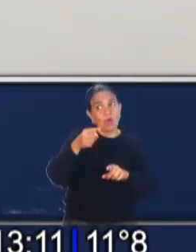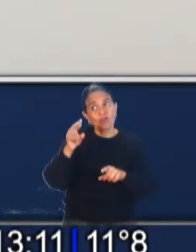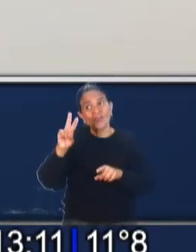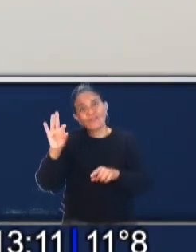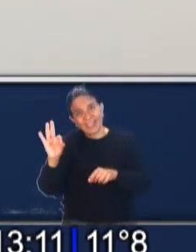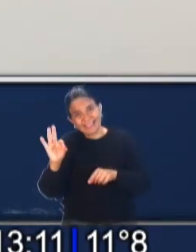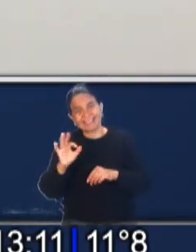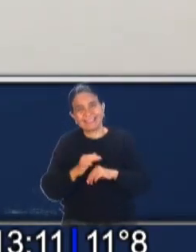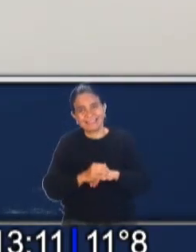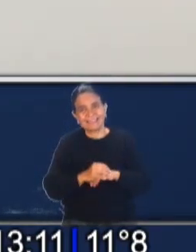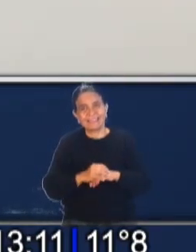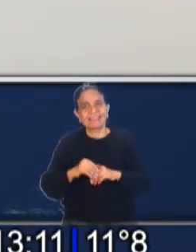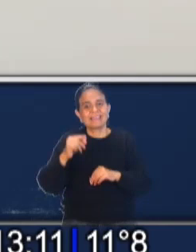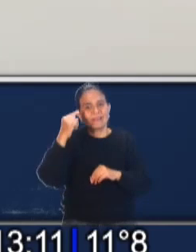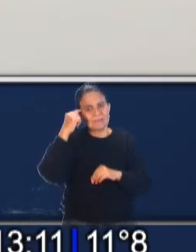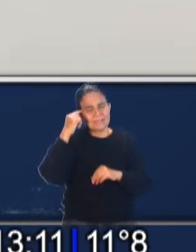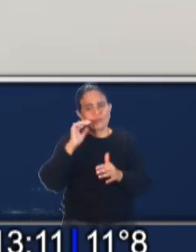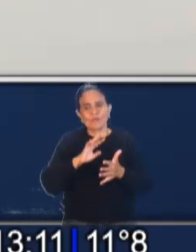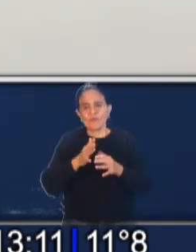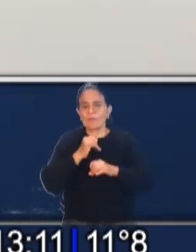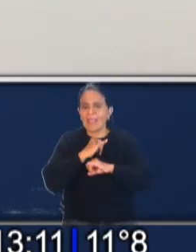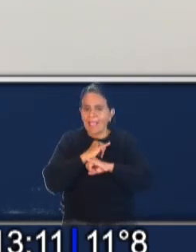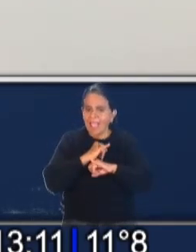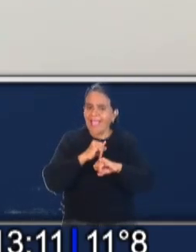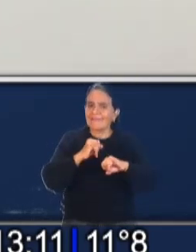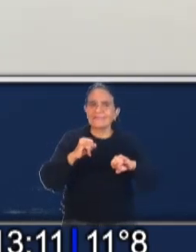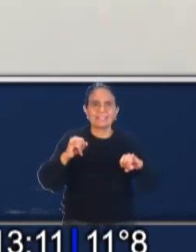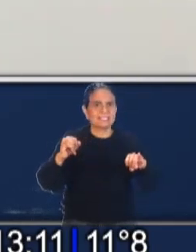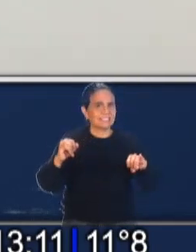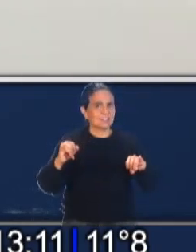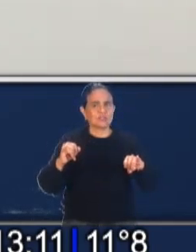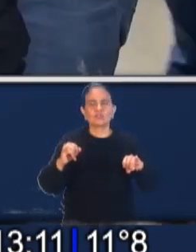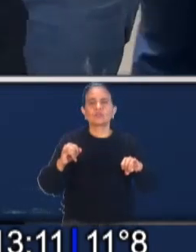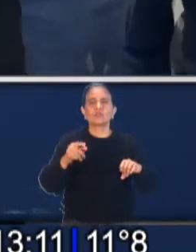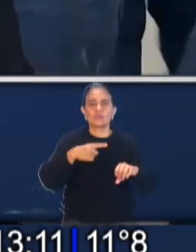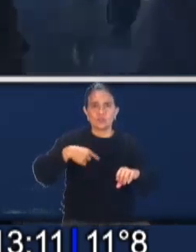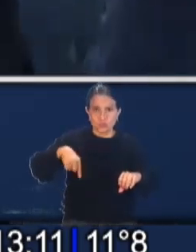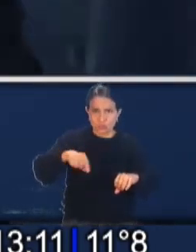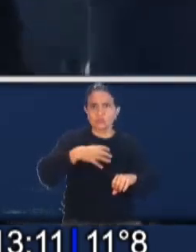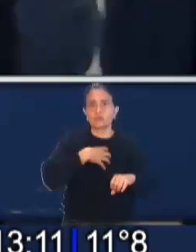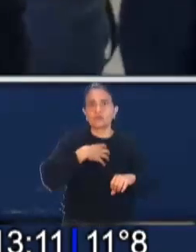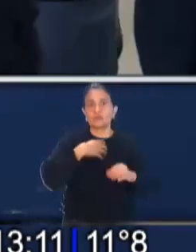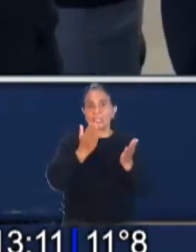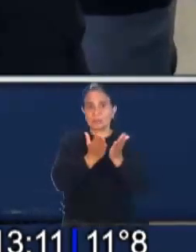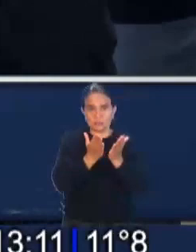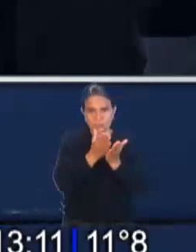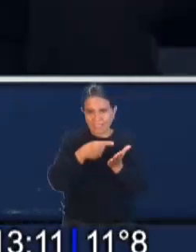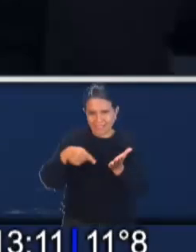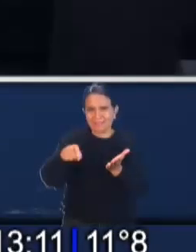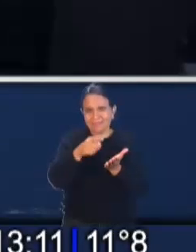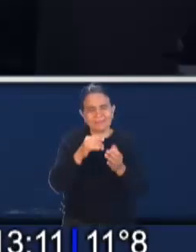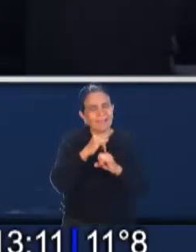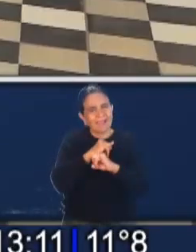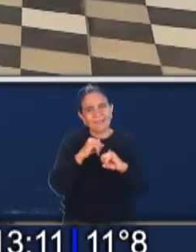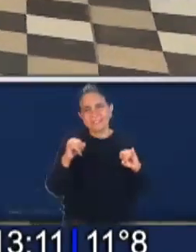que pudimos dar un mensaje centrado en los estudiantes. Le hablamos a ellos, porque hemos estado en la universidad, sabemos lo